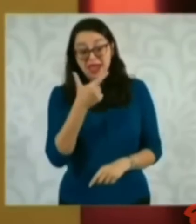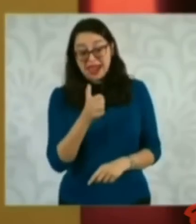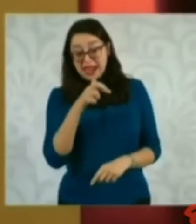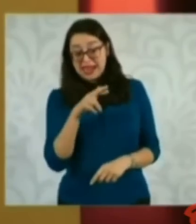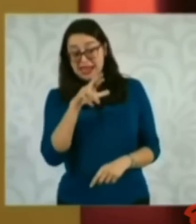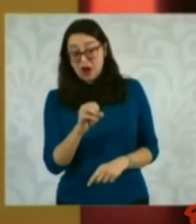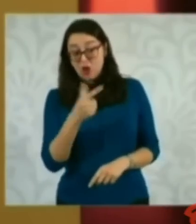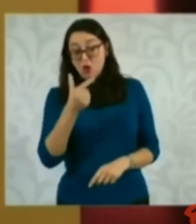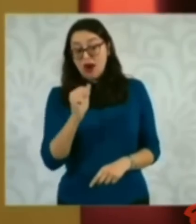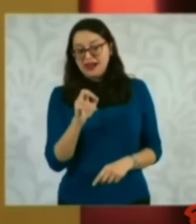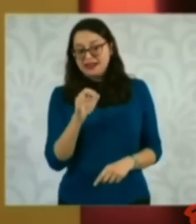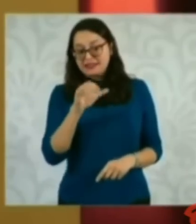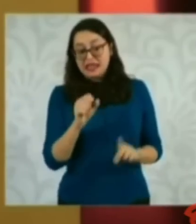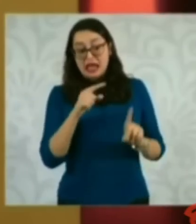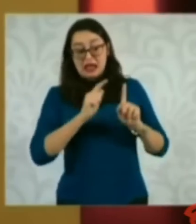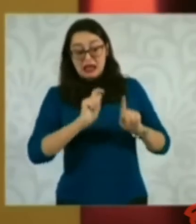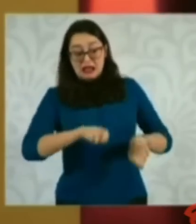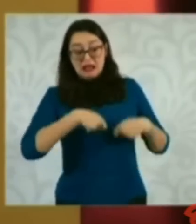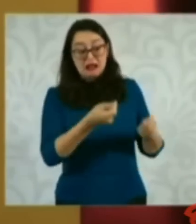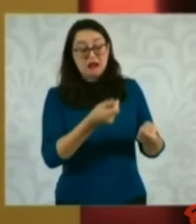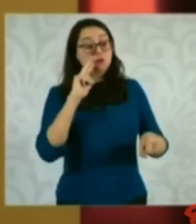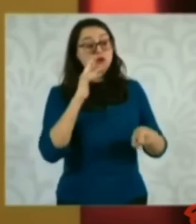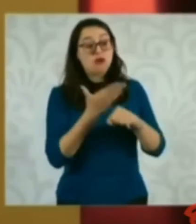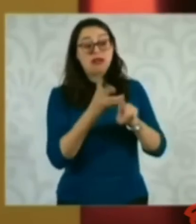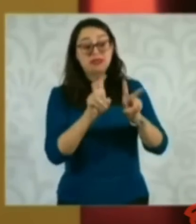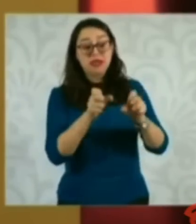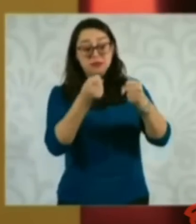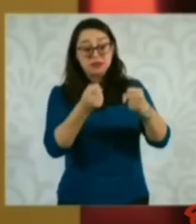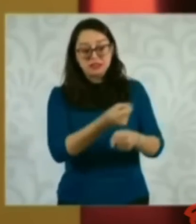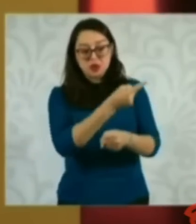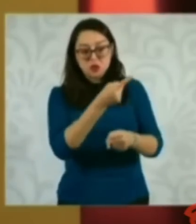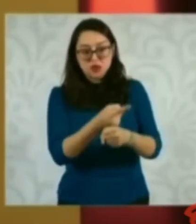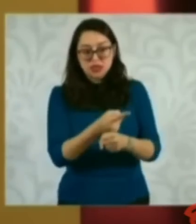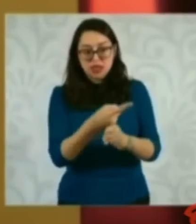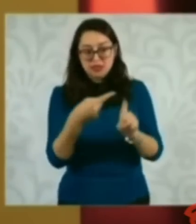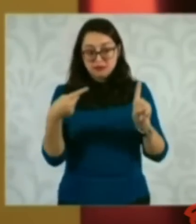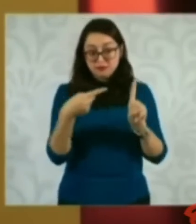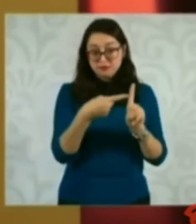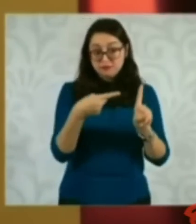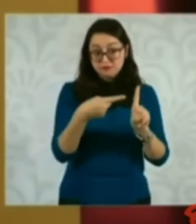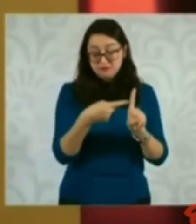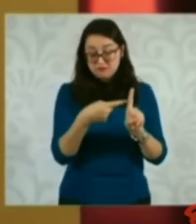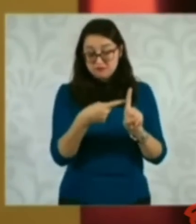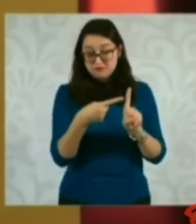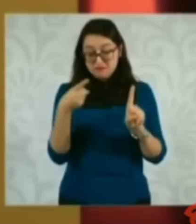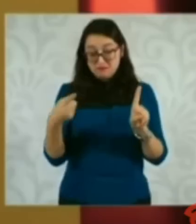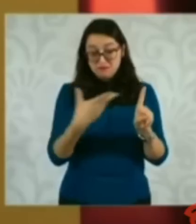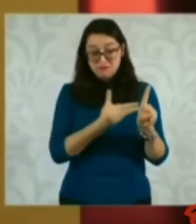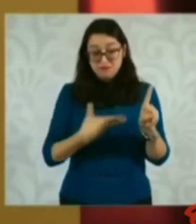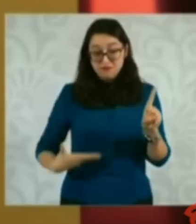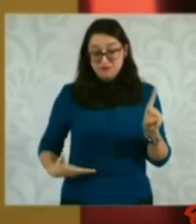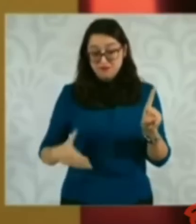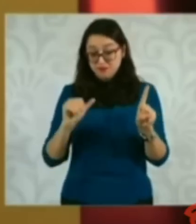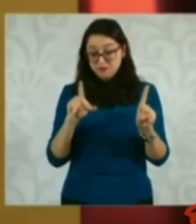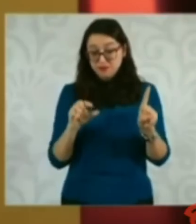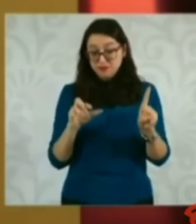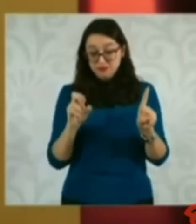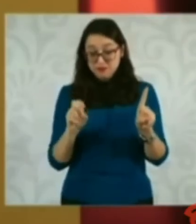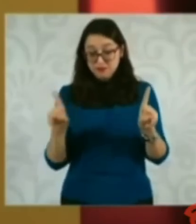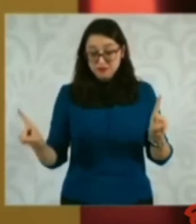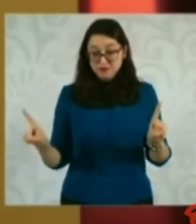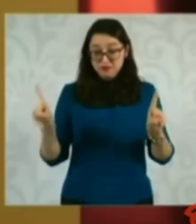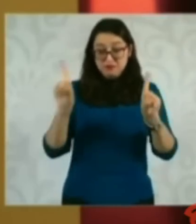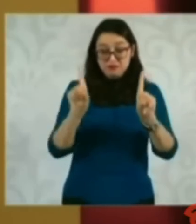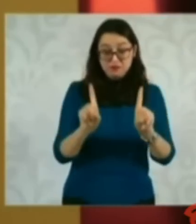de seguridad pública. La relación de fuerza entre ambos hombres estaba invertida. Era el mismo quien dictaba